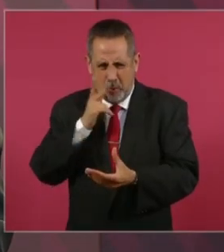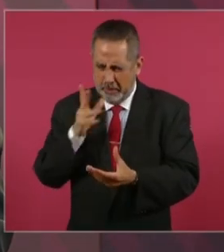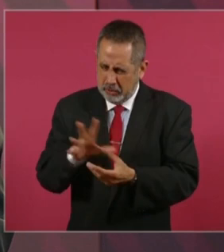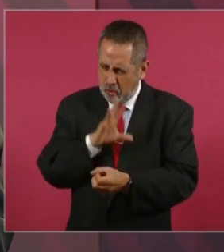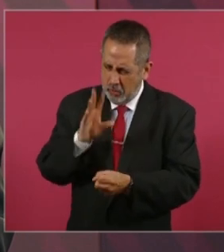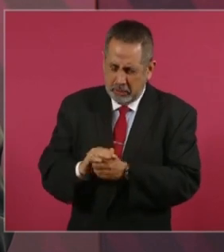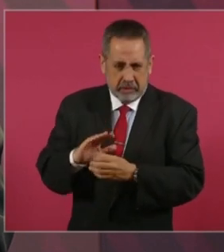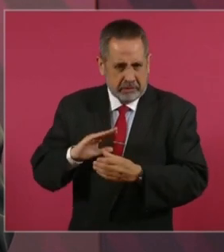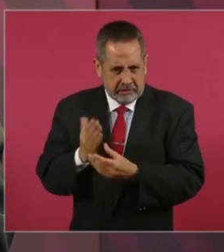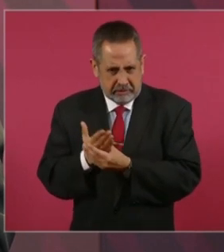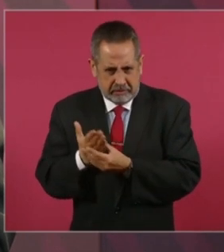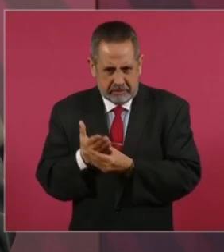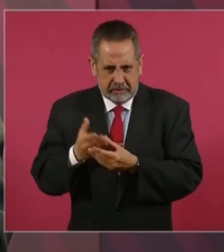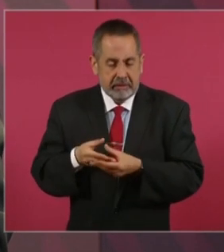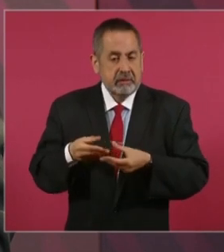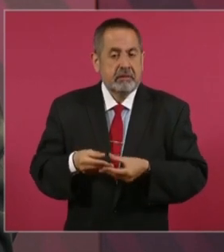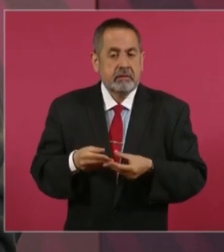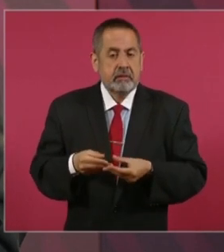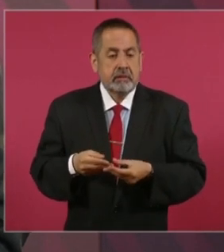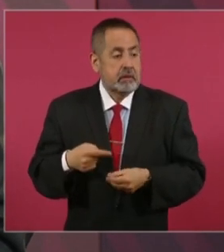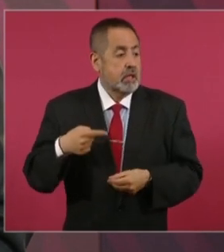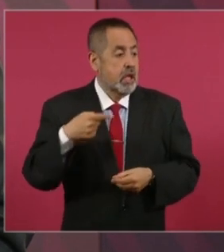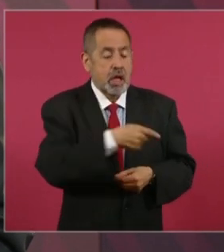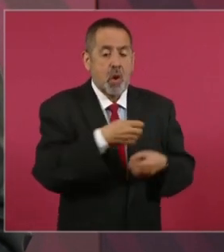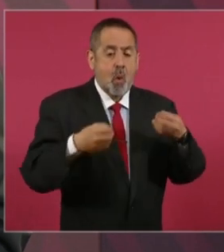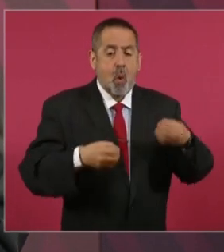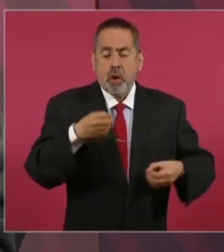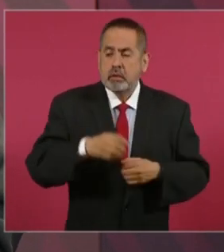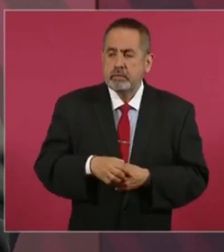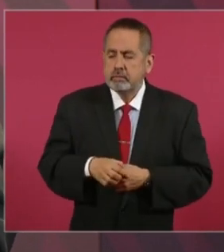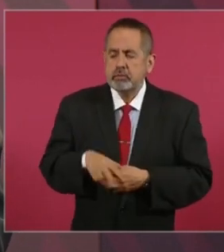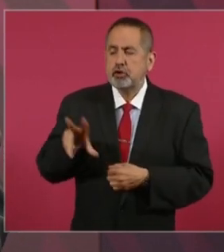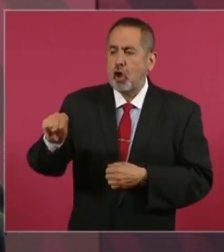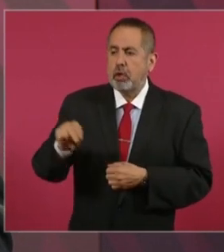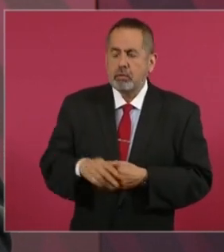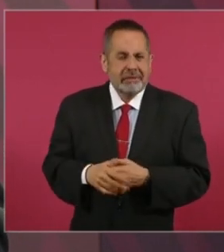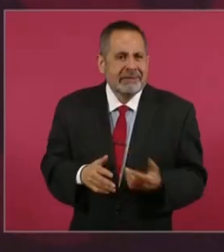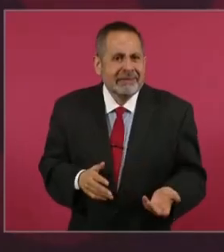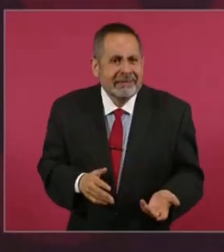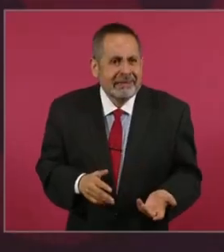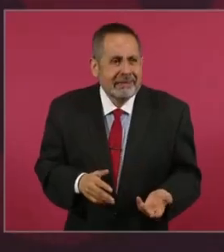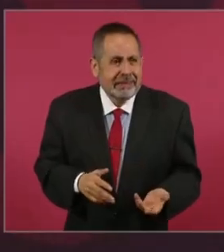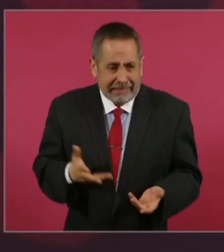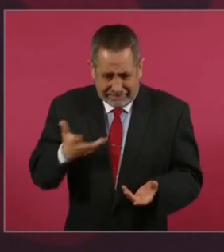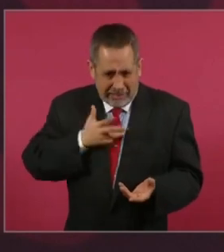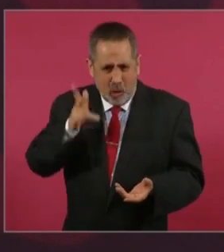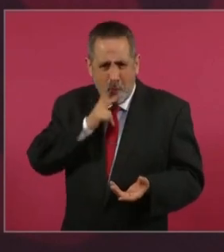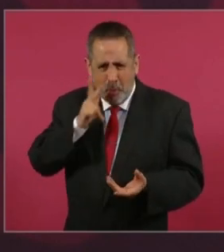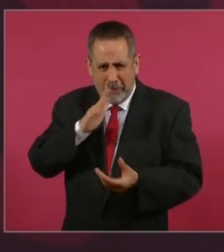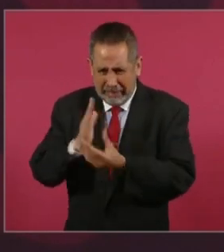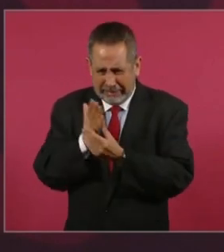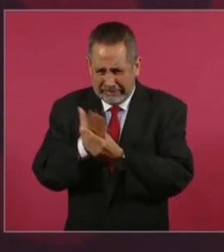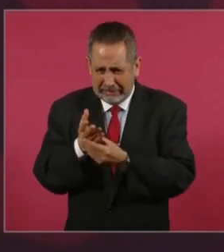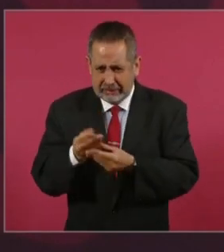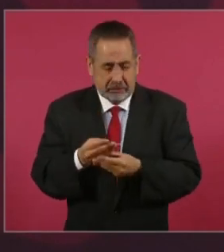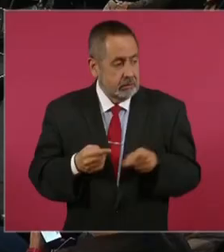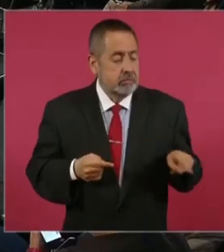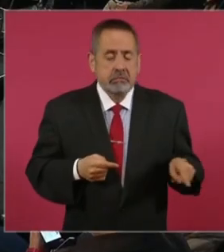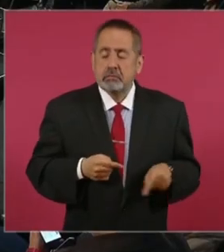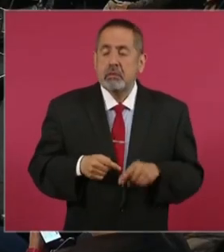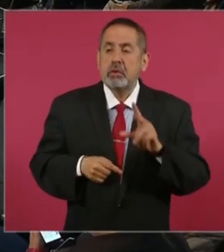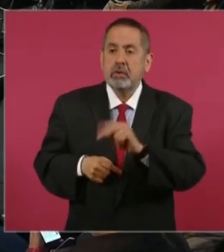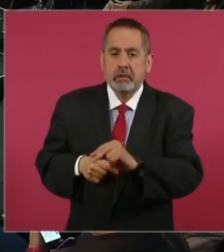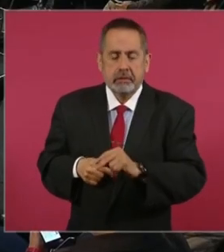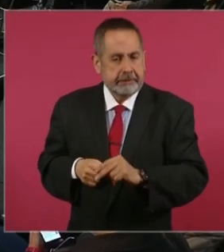y el juez niega, pero hay una parte en